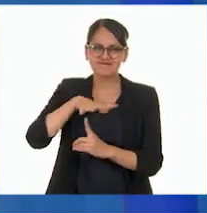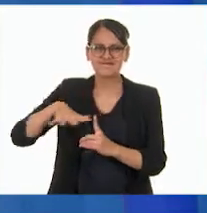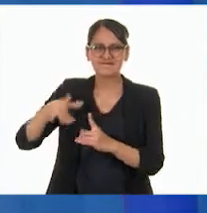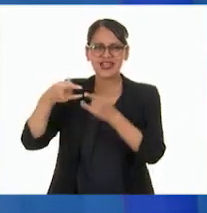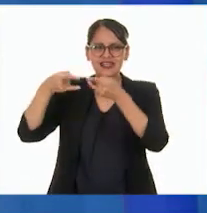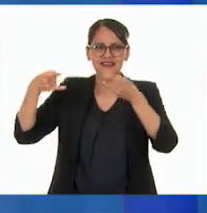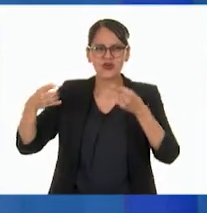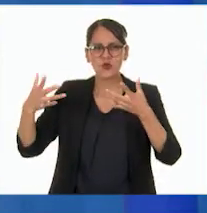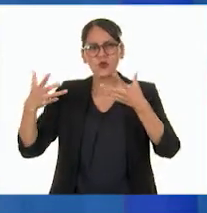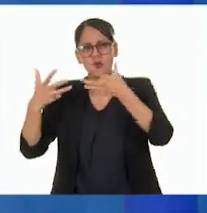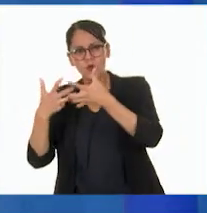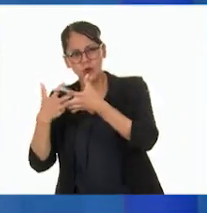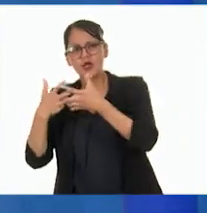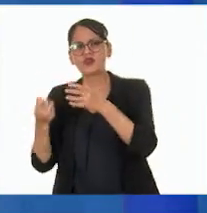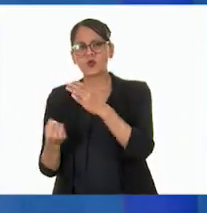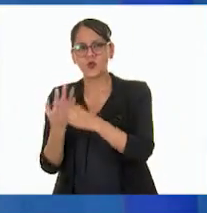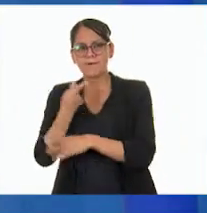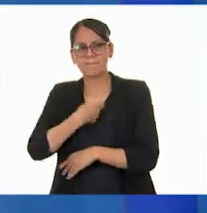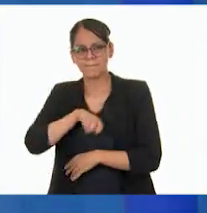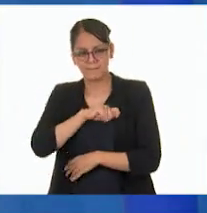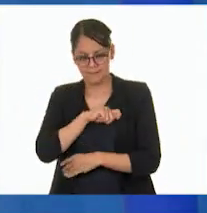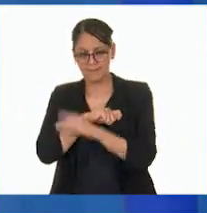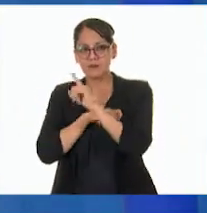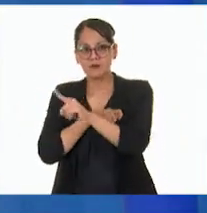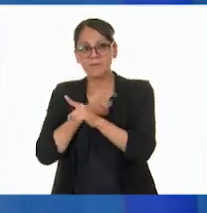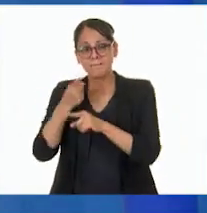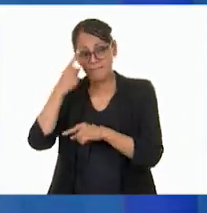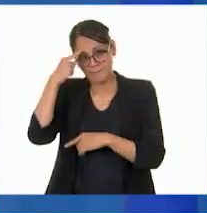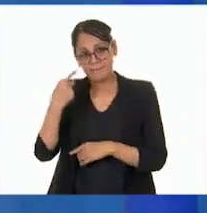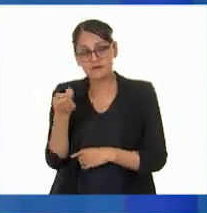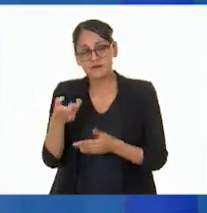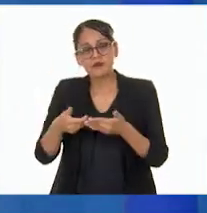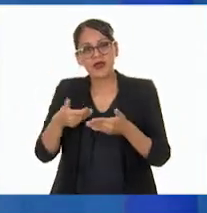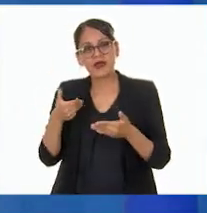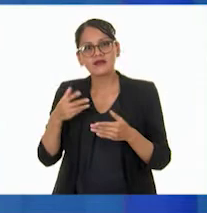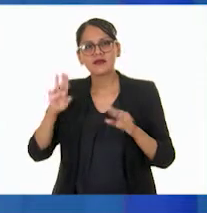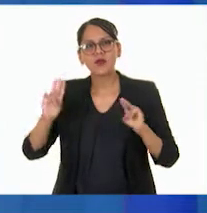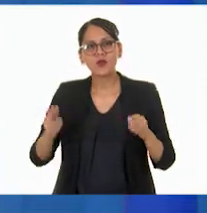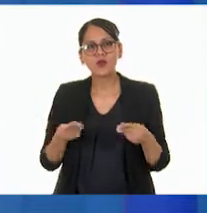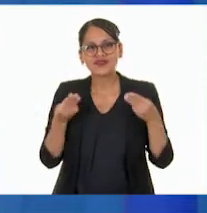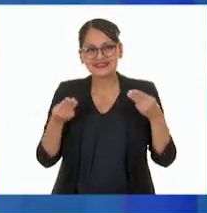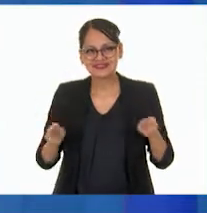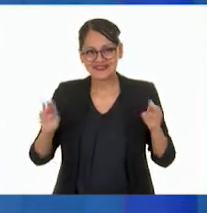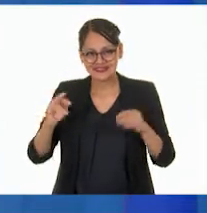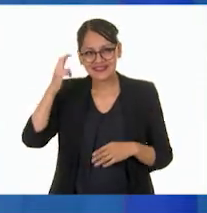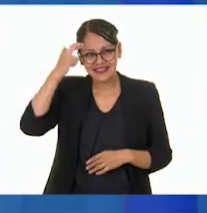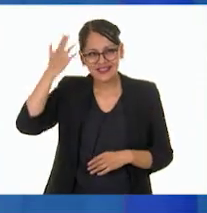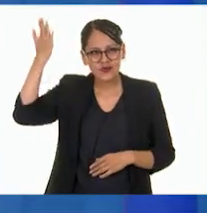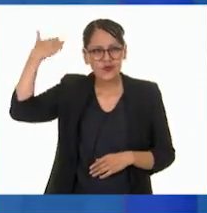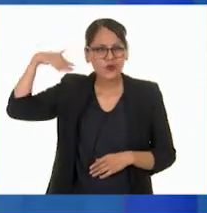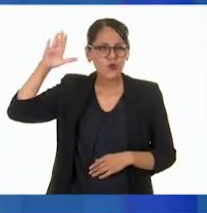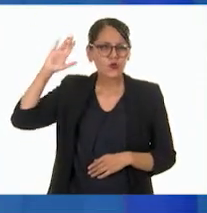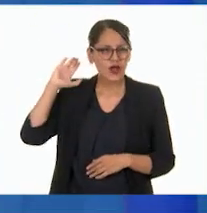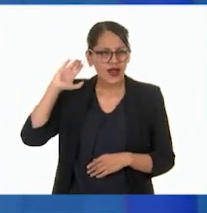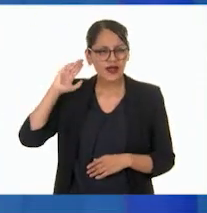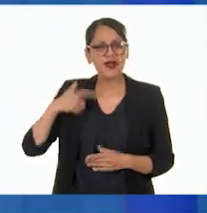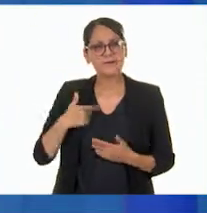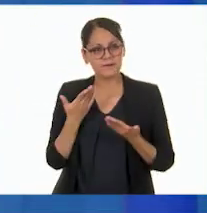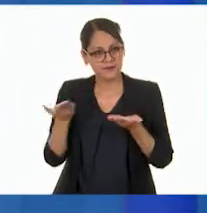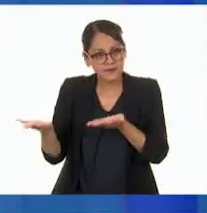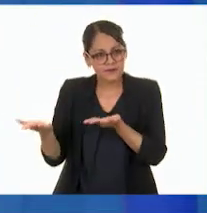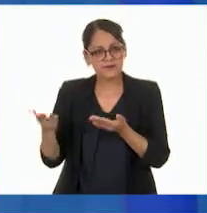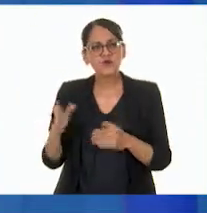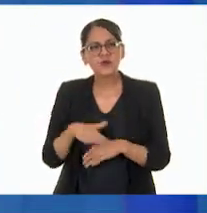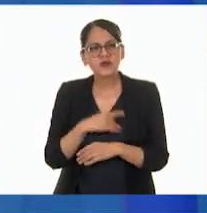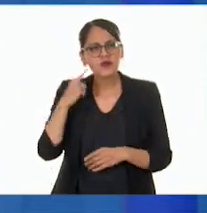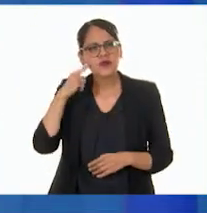poco en la época de la Nueva España. Y para eso, nada mejor que la música que se escuchaba en aquellos tiempos. Así que, ¿por